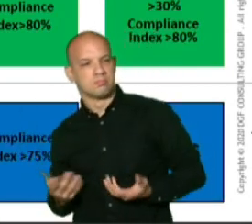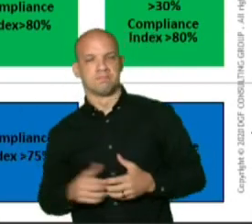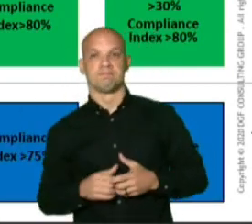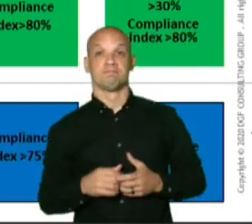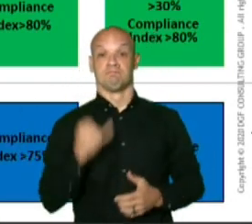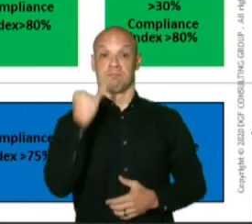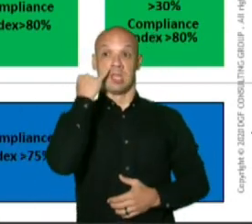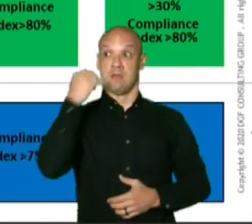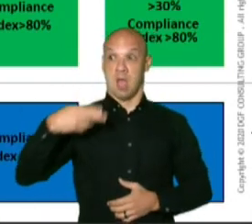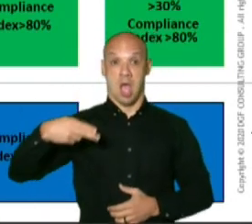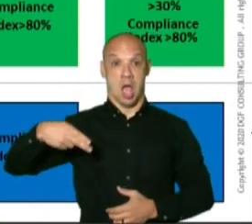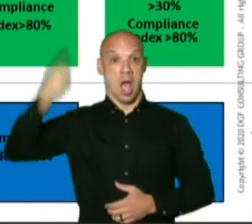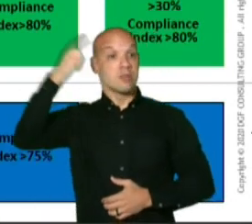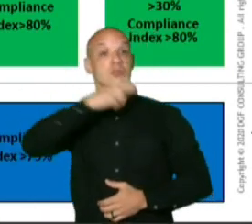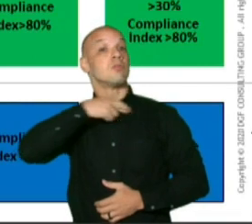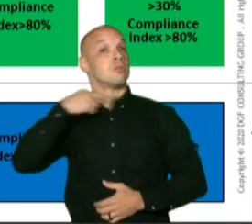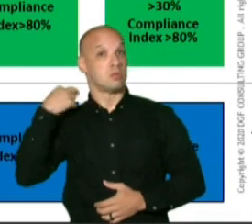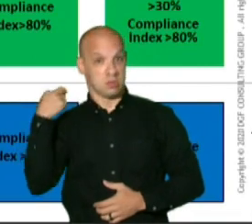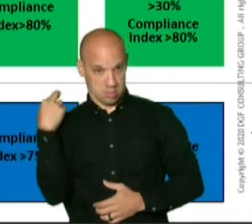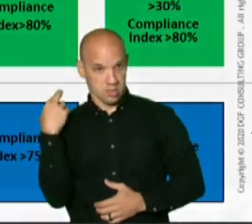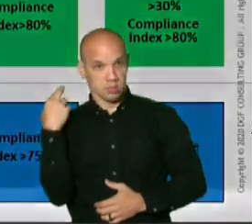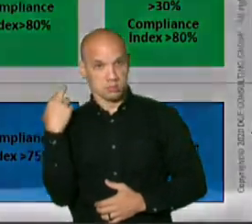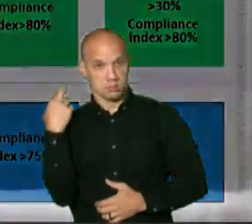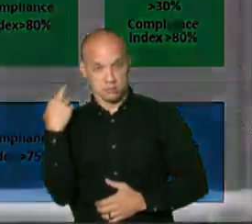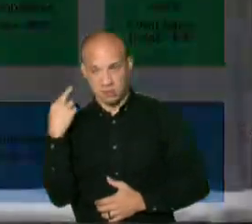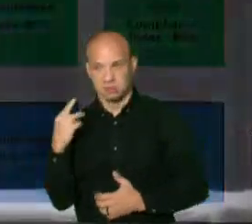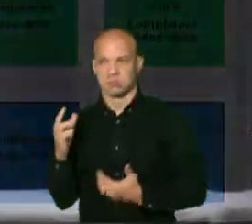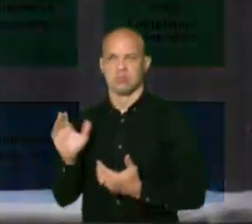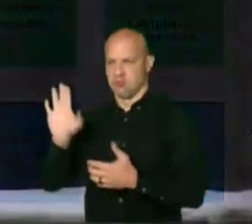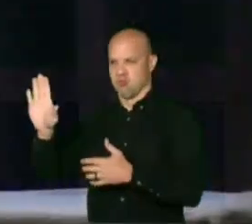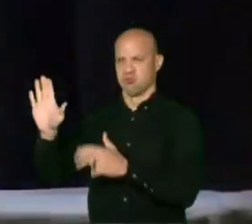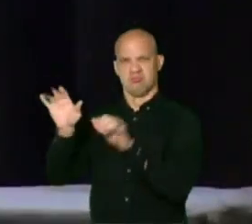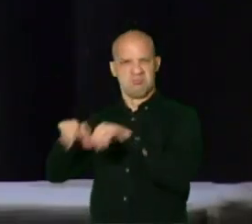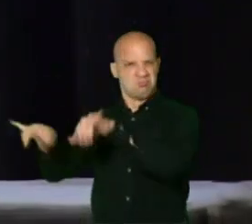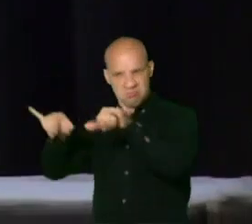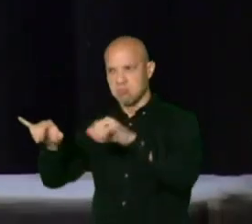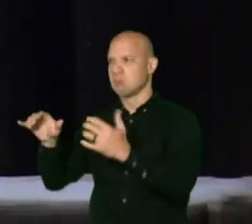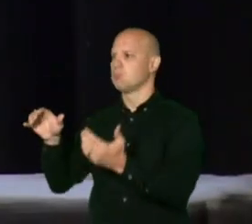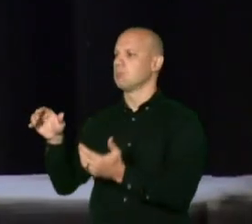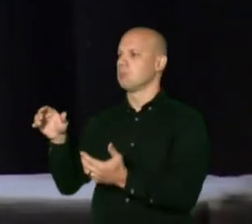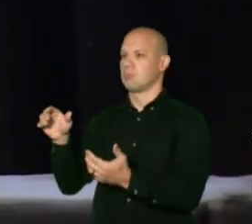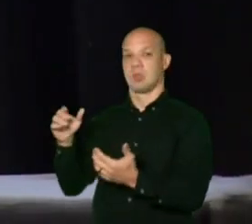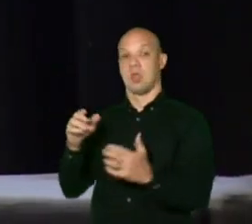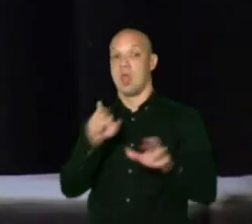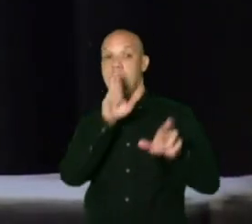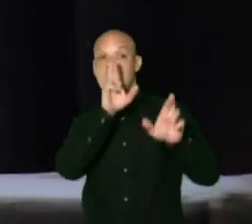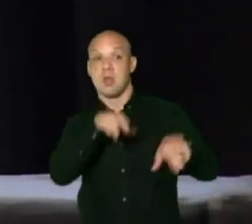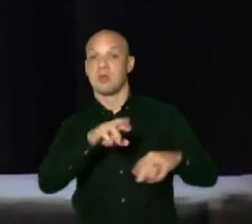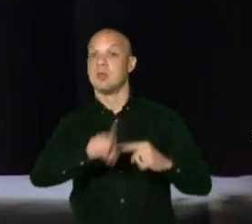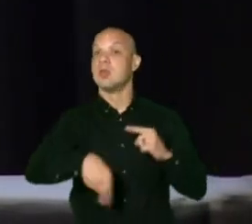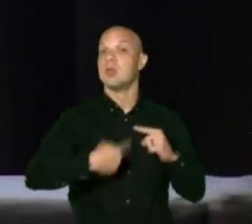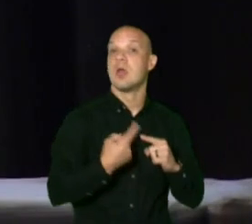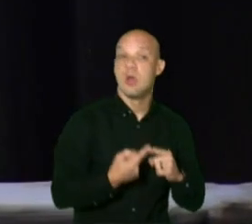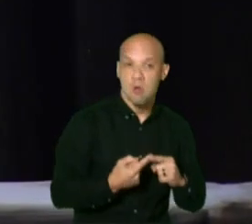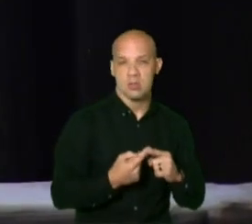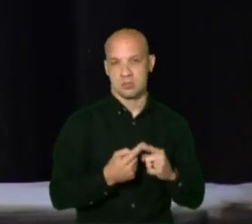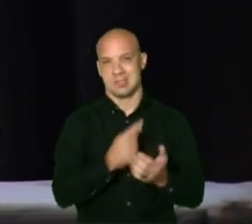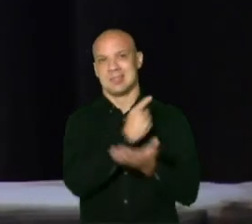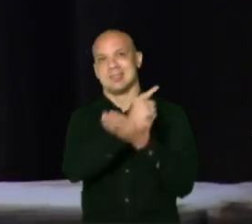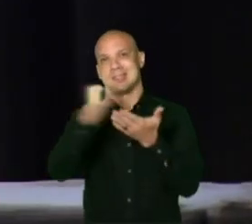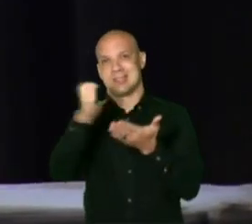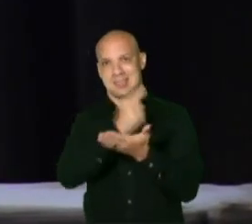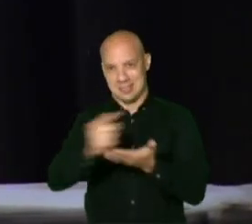alto riesgo, ¿verdad?, con los indicadores de salud, según los indicadores de salud establezcan, ese reporte va a ser semanal